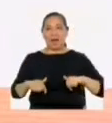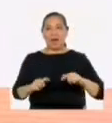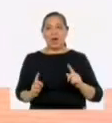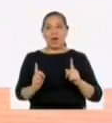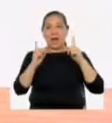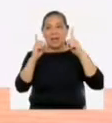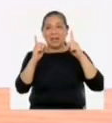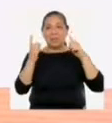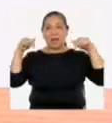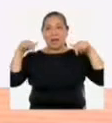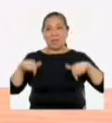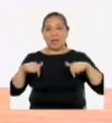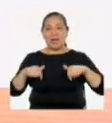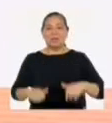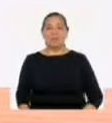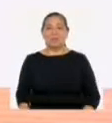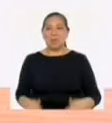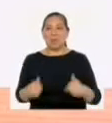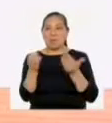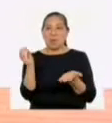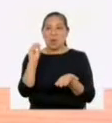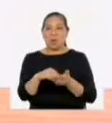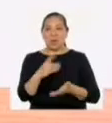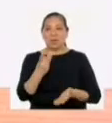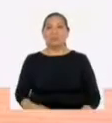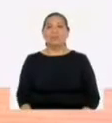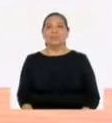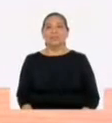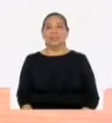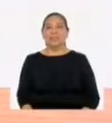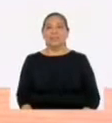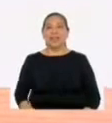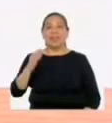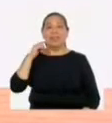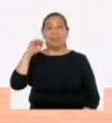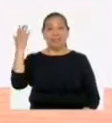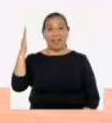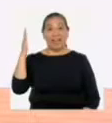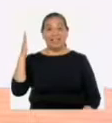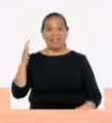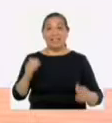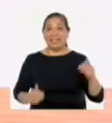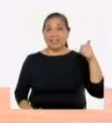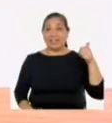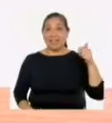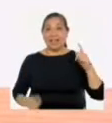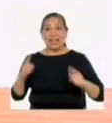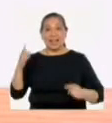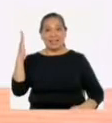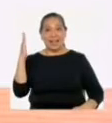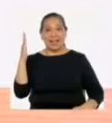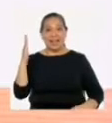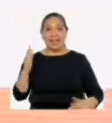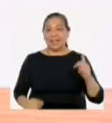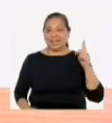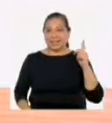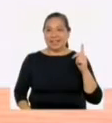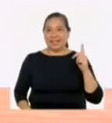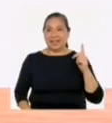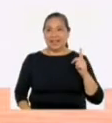abajo. Arriba, abajo. Muy bien, una vez más. Derecha, izquierda.